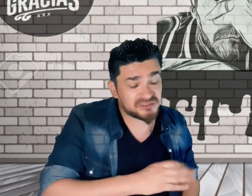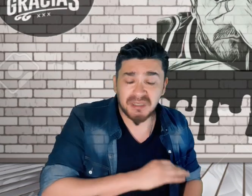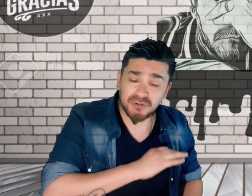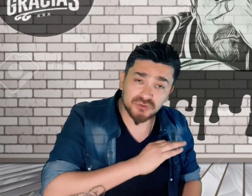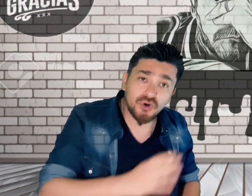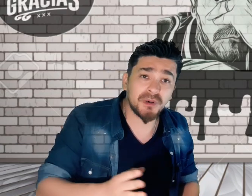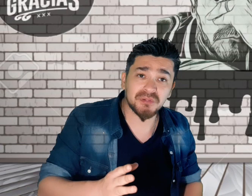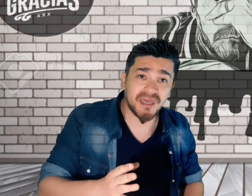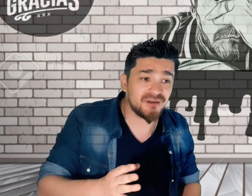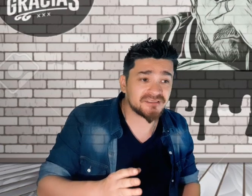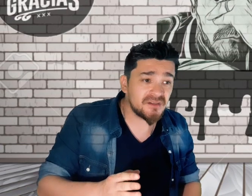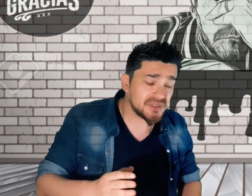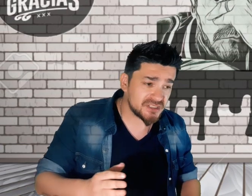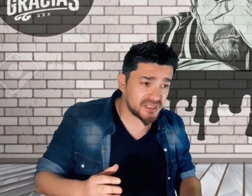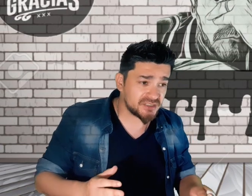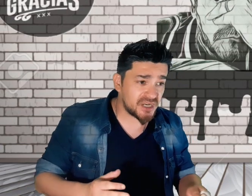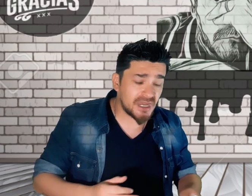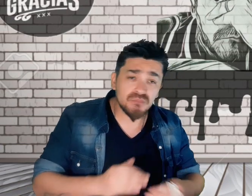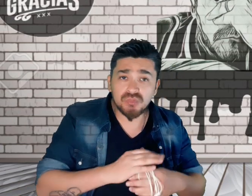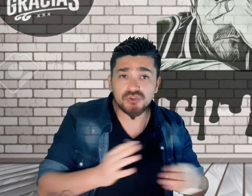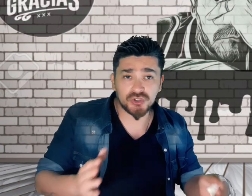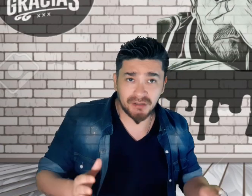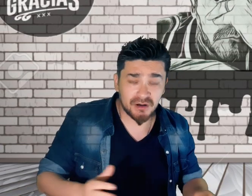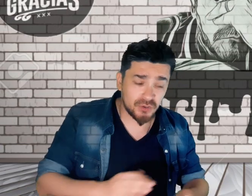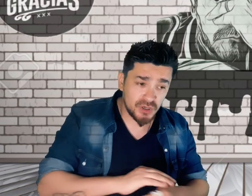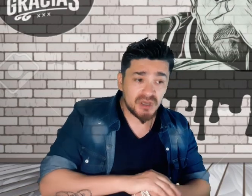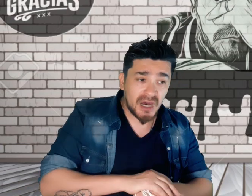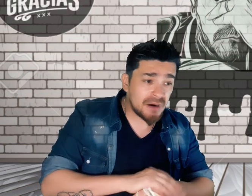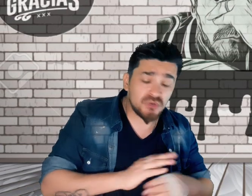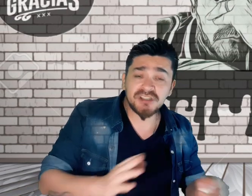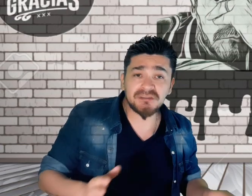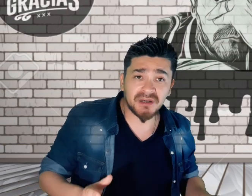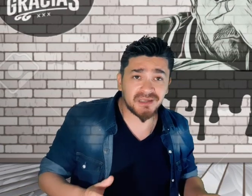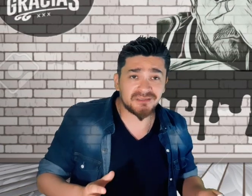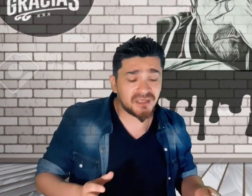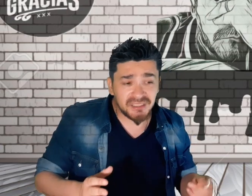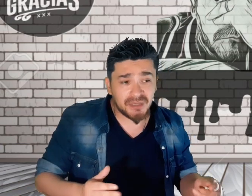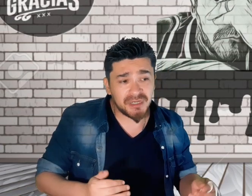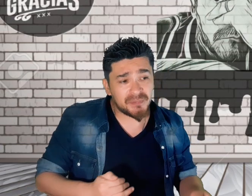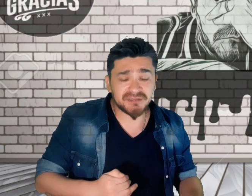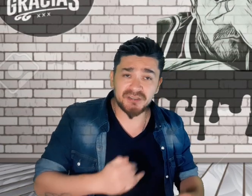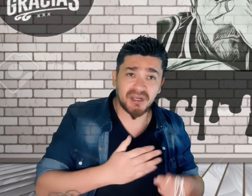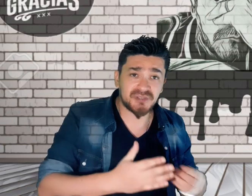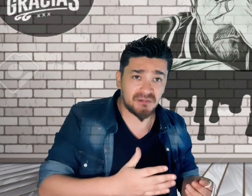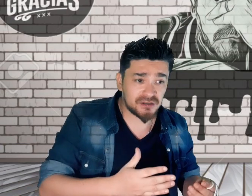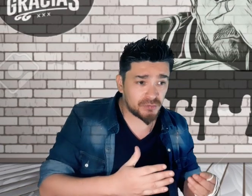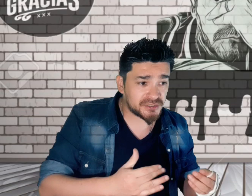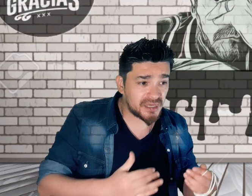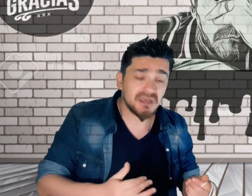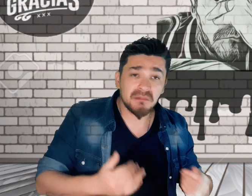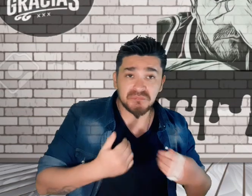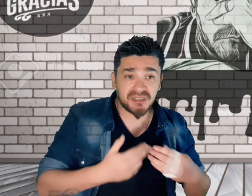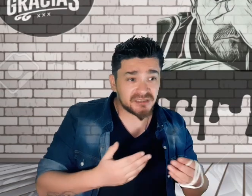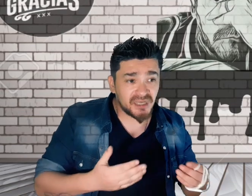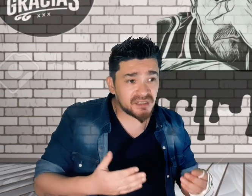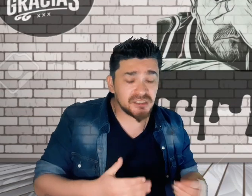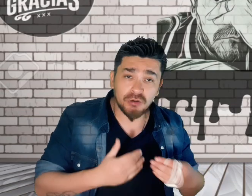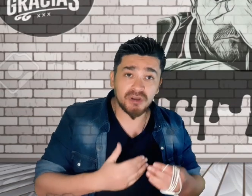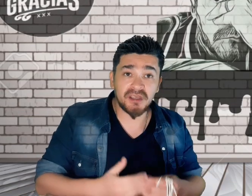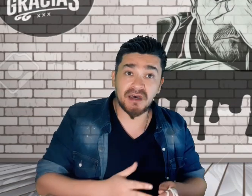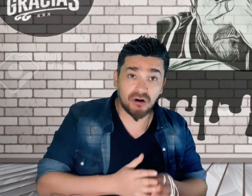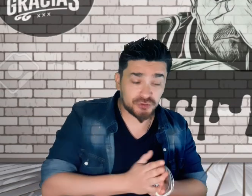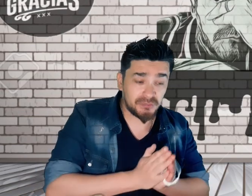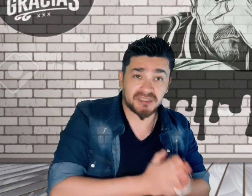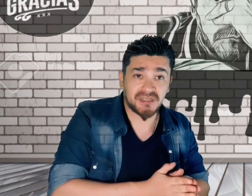muy, sí, pero súper viables, ya que traerá mucho trabajo a muchísima gente y también, aparte de traer trabajo, va a traer bienestar